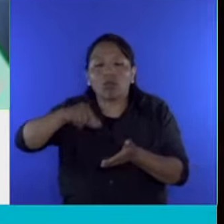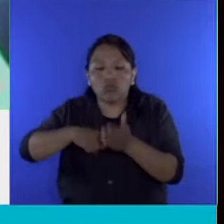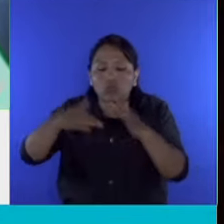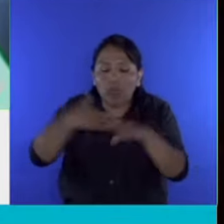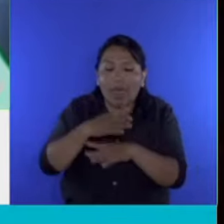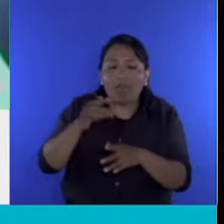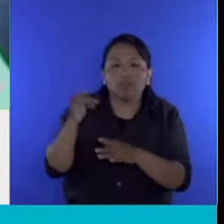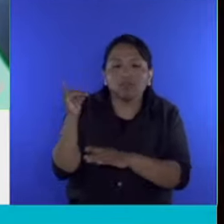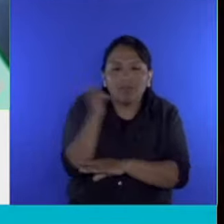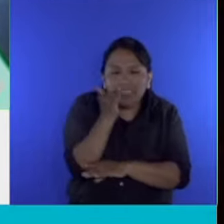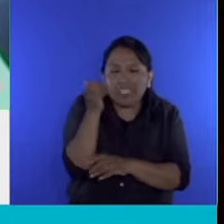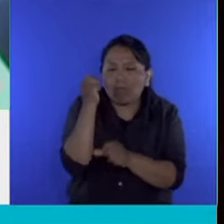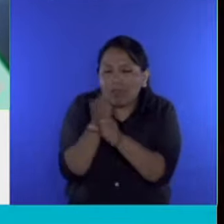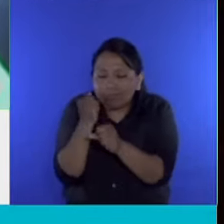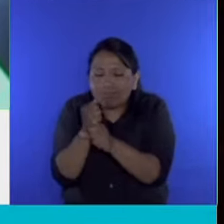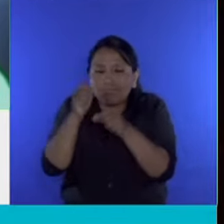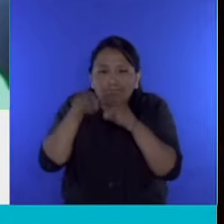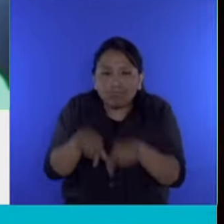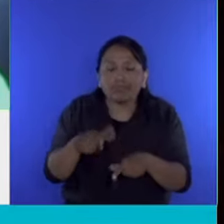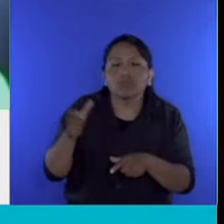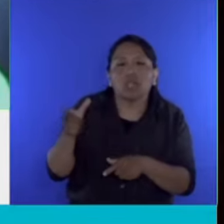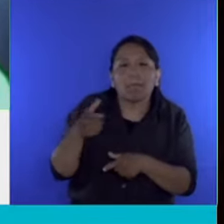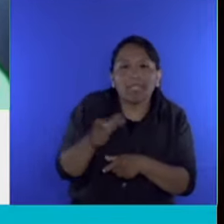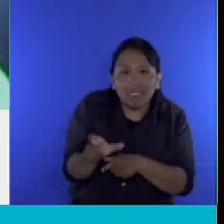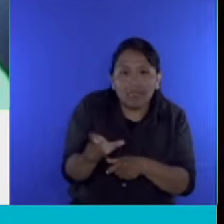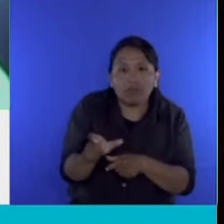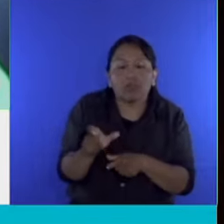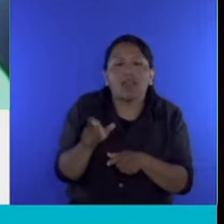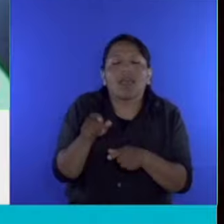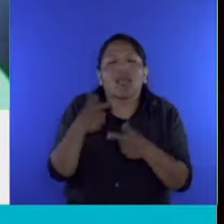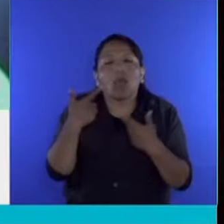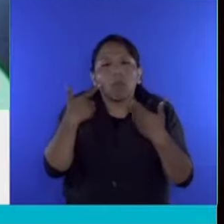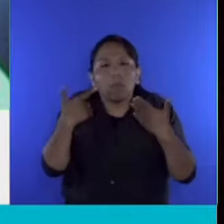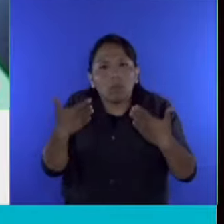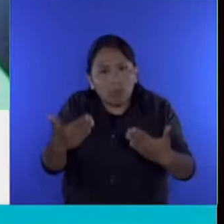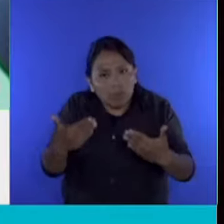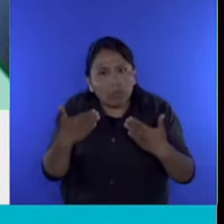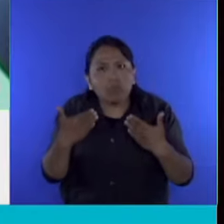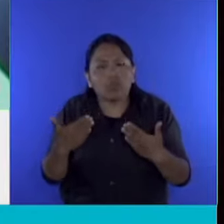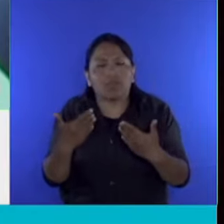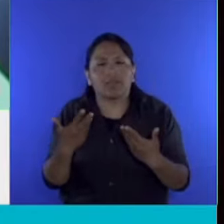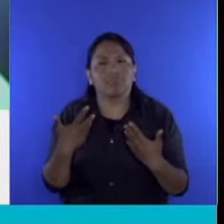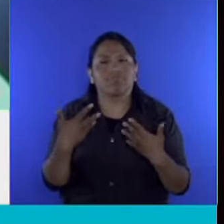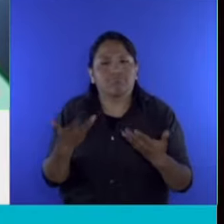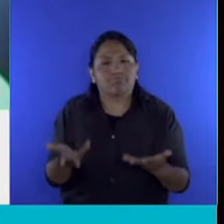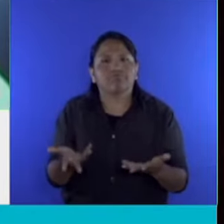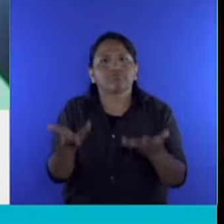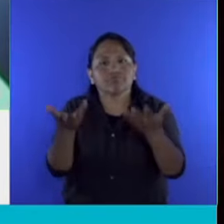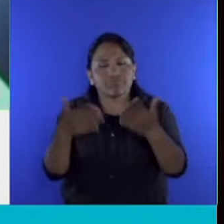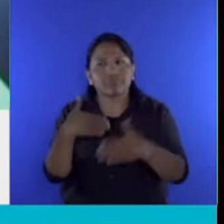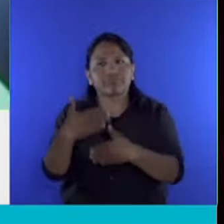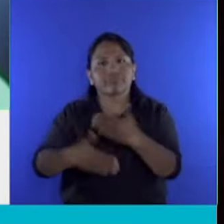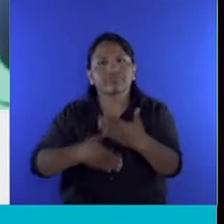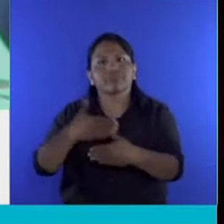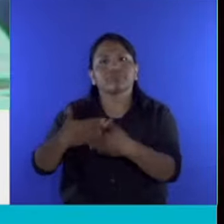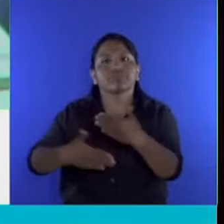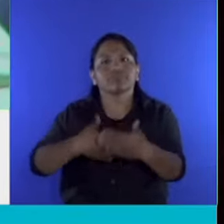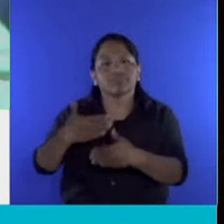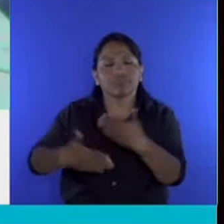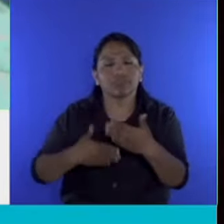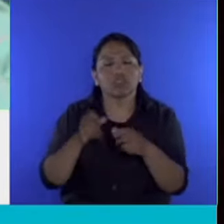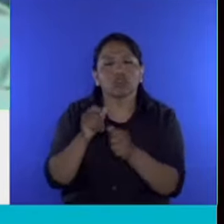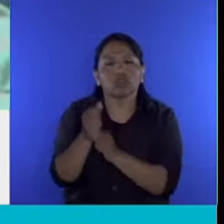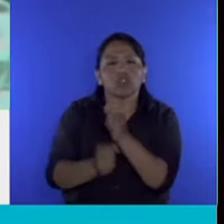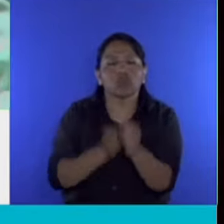filma una película tiene la capacidad y la potencialidad de desarrollar su